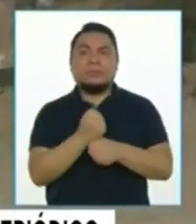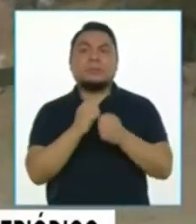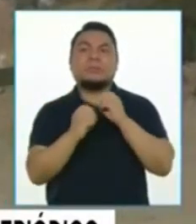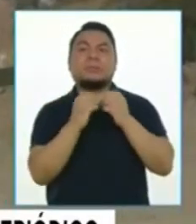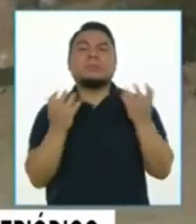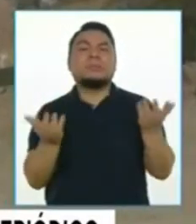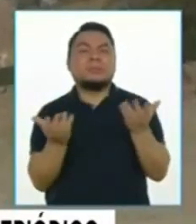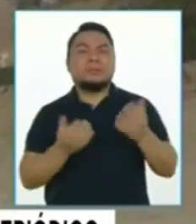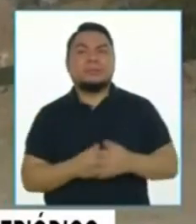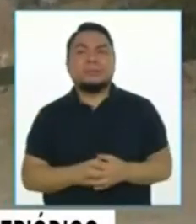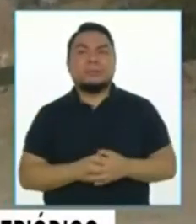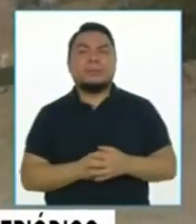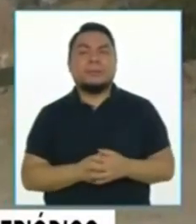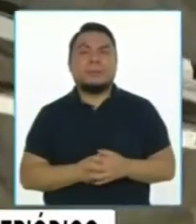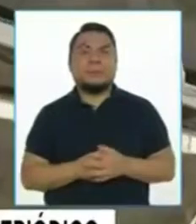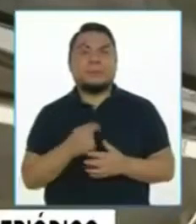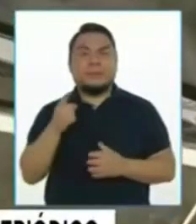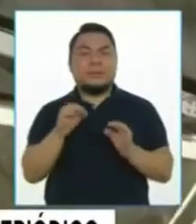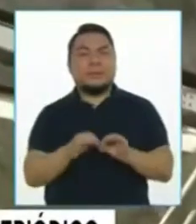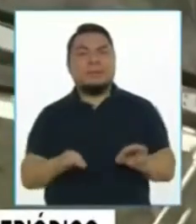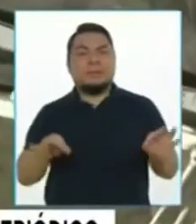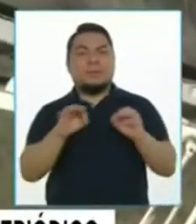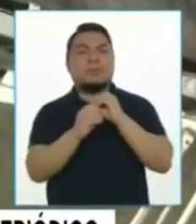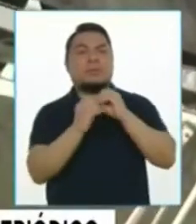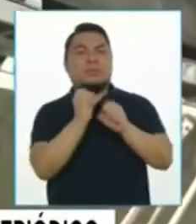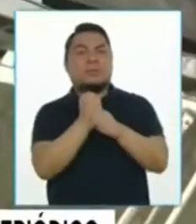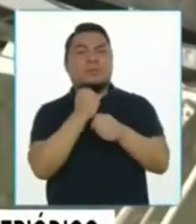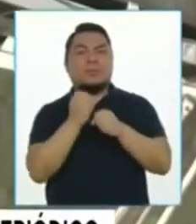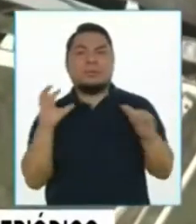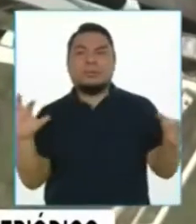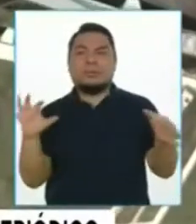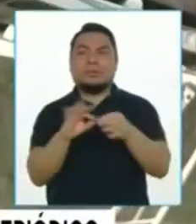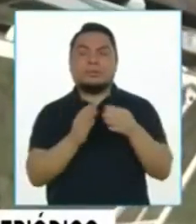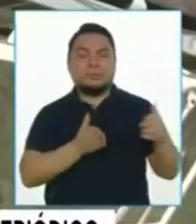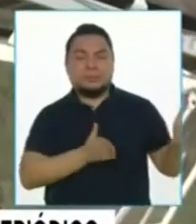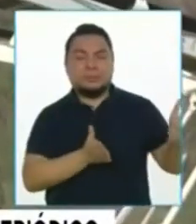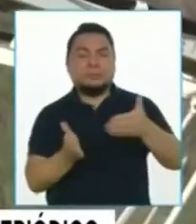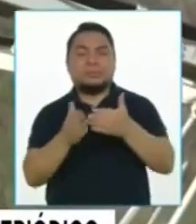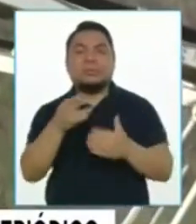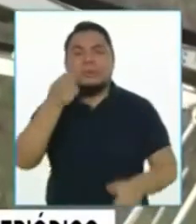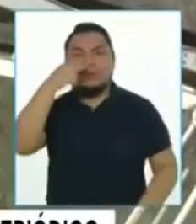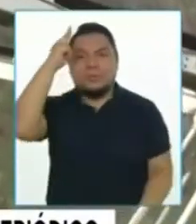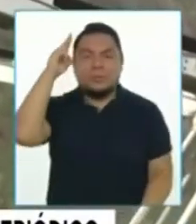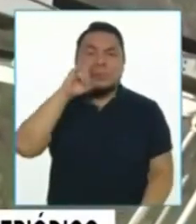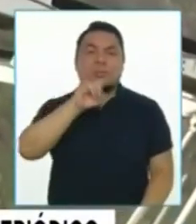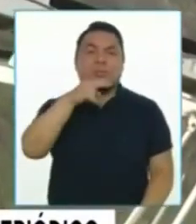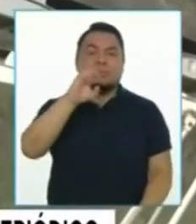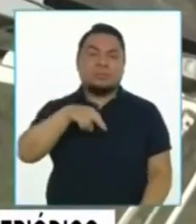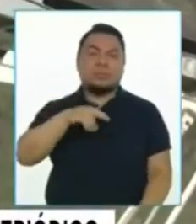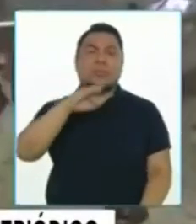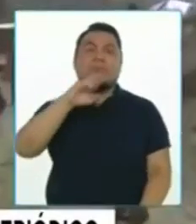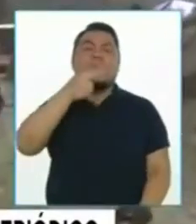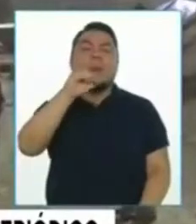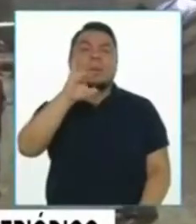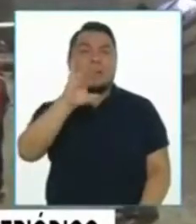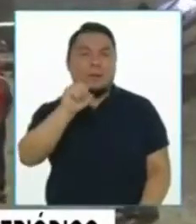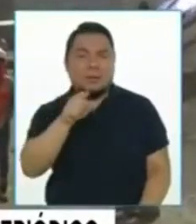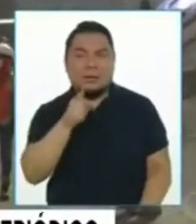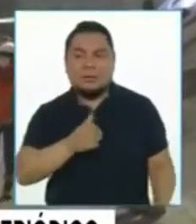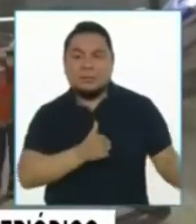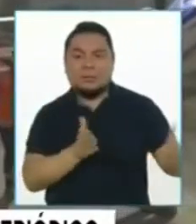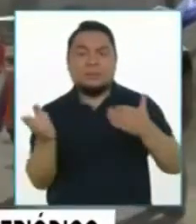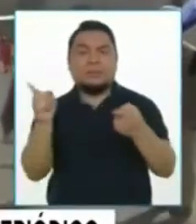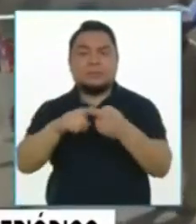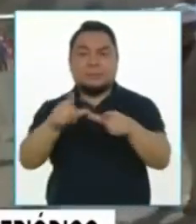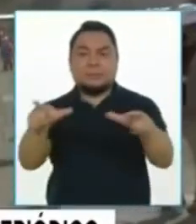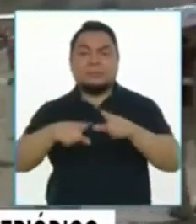referimos a esta importante obra que unirá Huánuco, La Unión, Guayanca, el desvío hacia